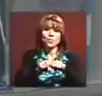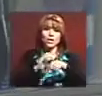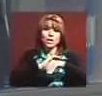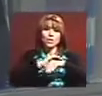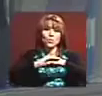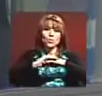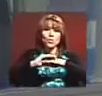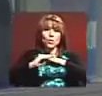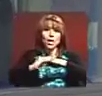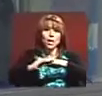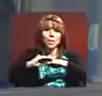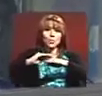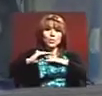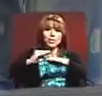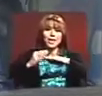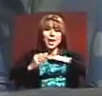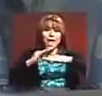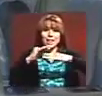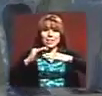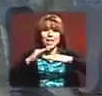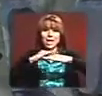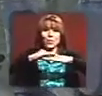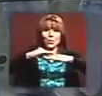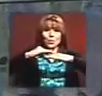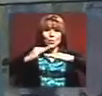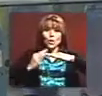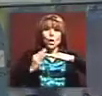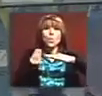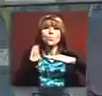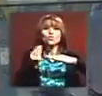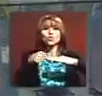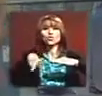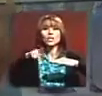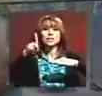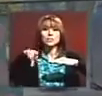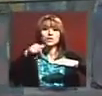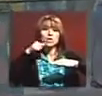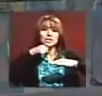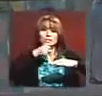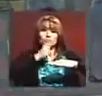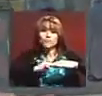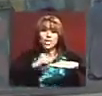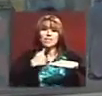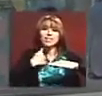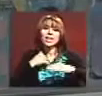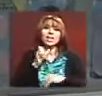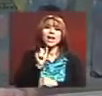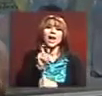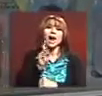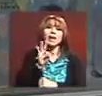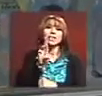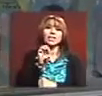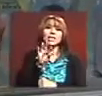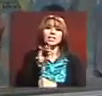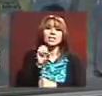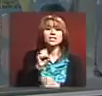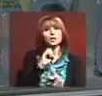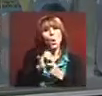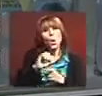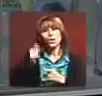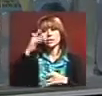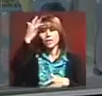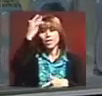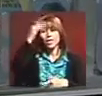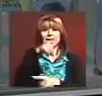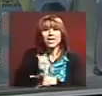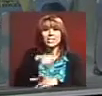puntera, sea alta, porque muchos de ellos tienen artritis reumatoide o arteriosclerosis, etcétera, y muchas